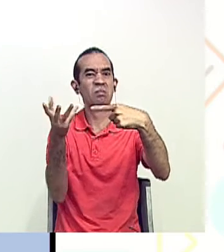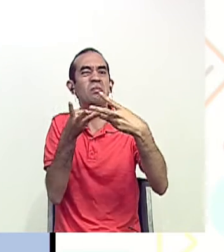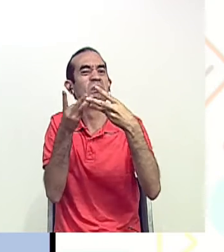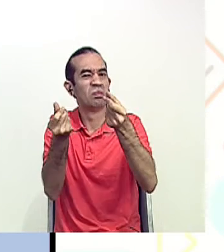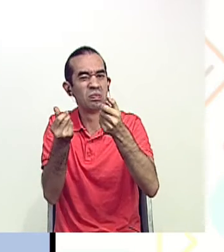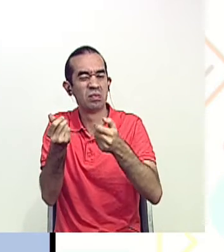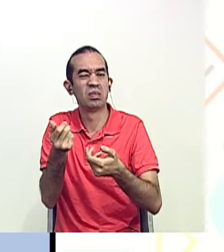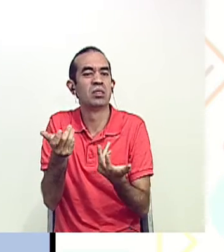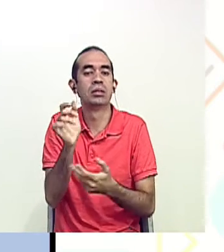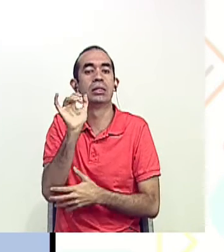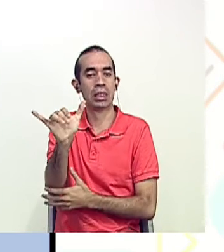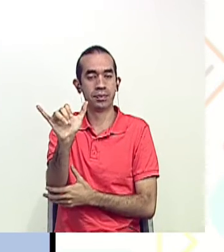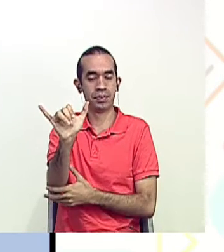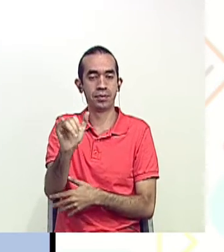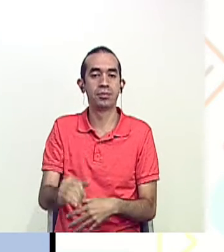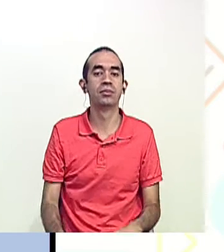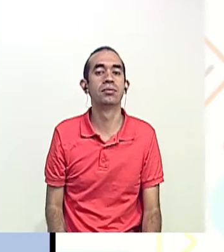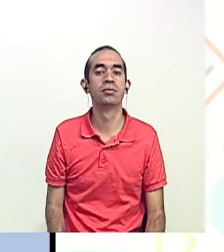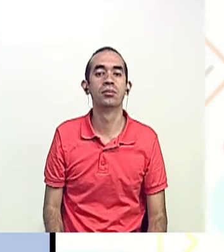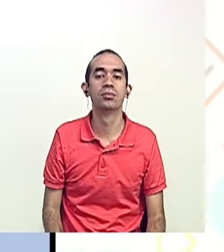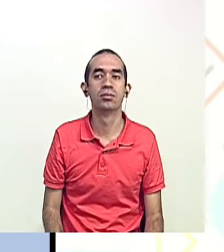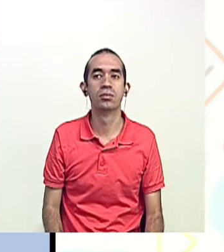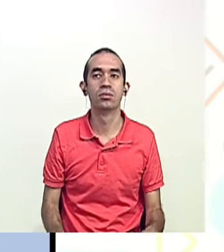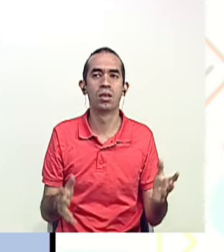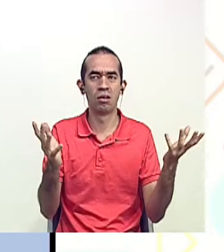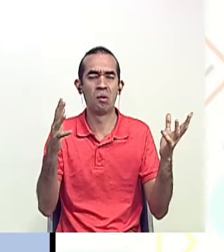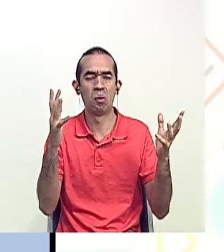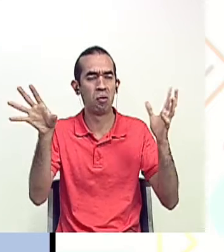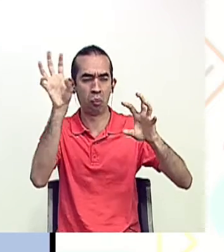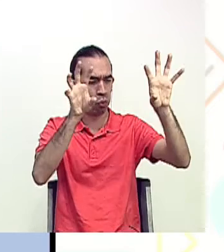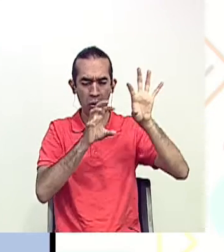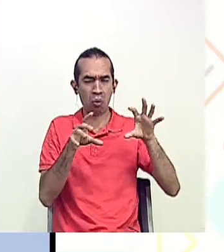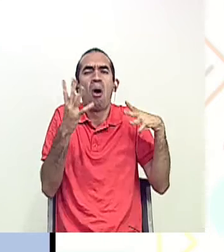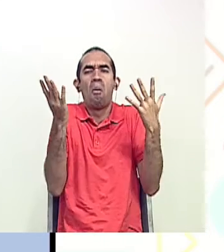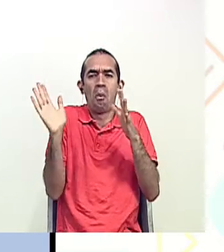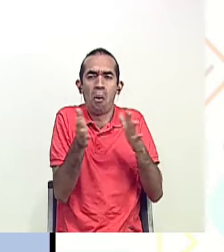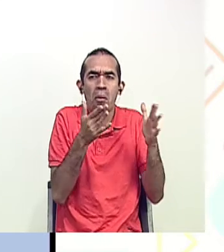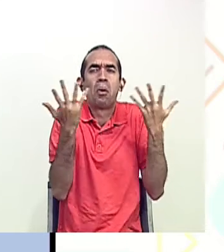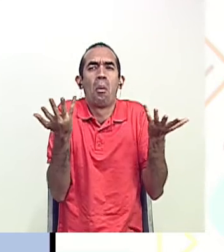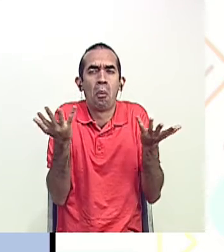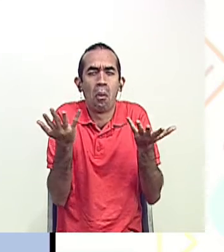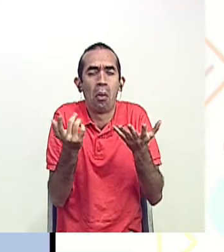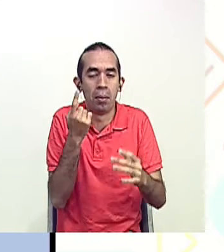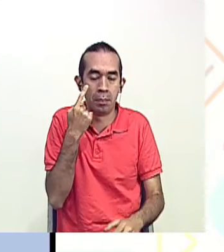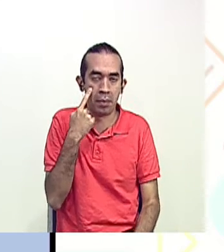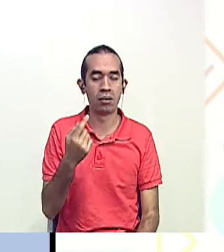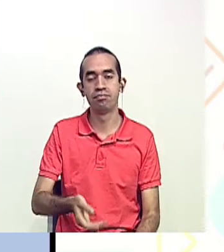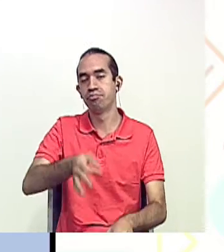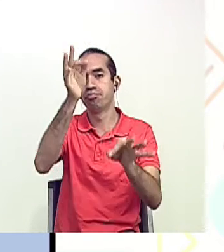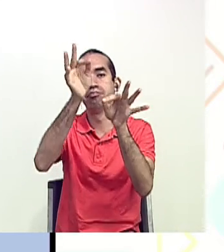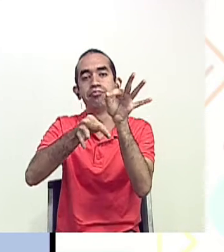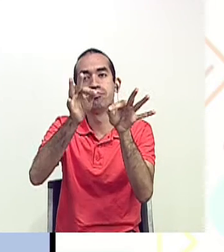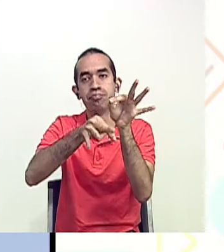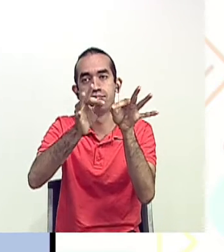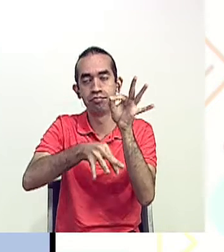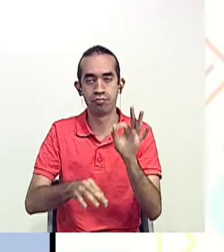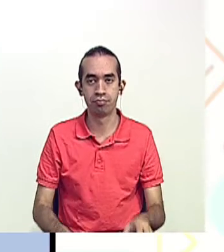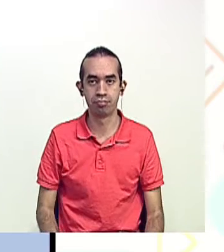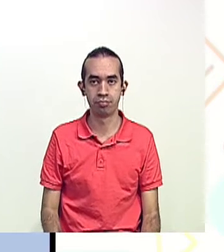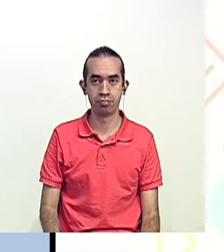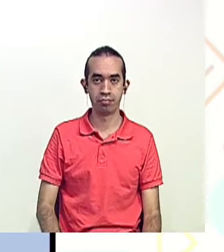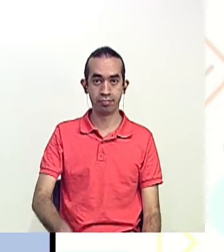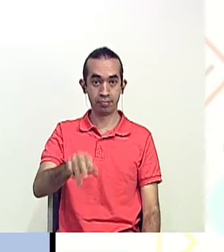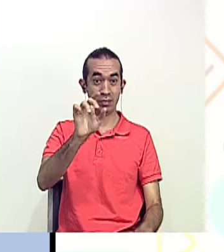entre n resulta y. Entonces, ¿cómo vamos a ordenar esto en la expresión? Pues sencillamente colocamos